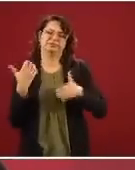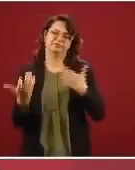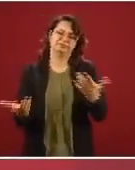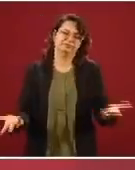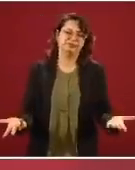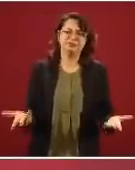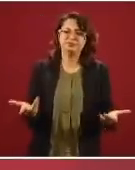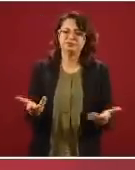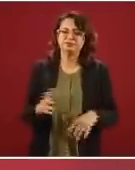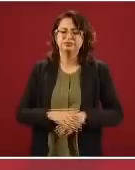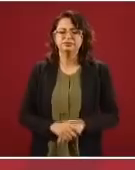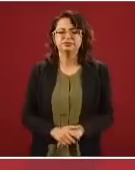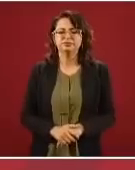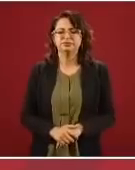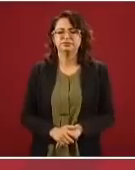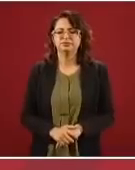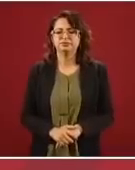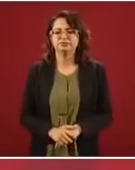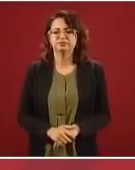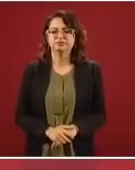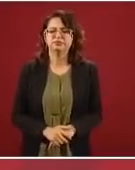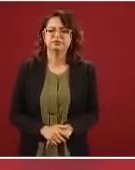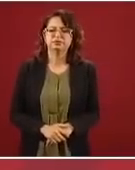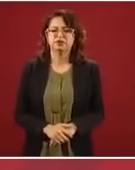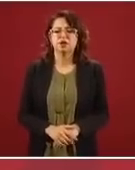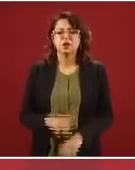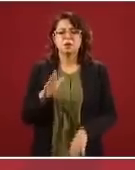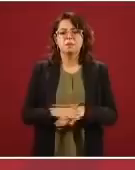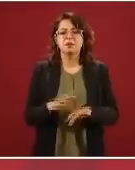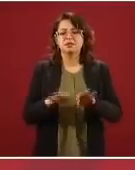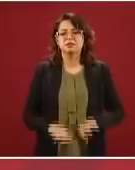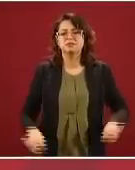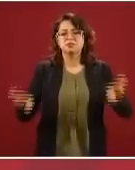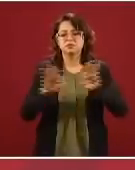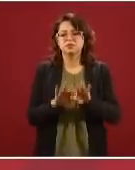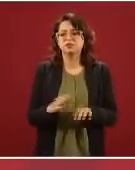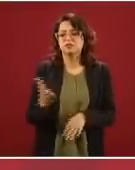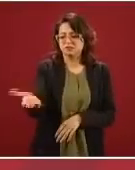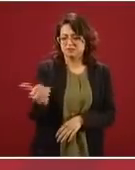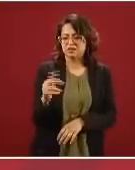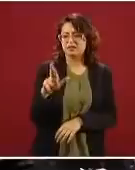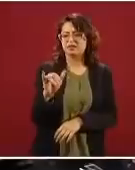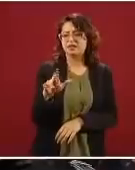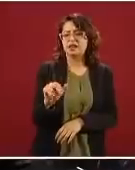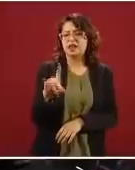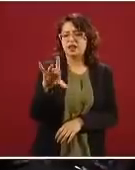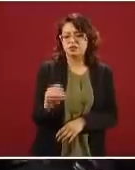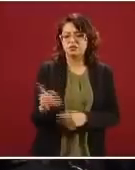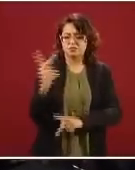lo más importante de todo, a ver, Ricardo, préstame el cheque.